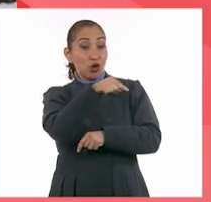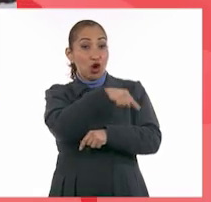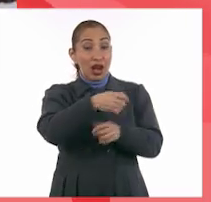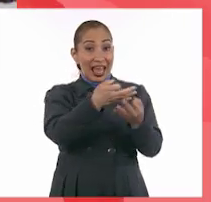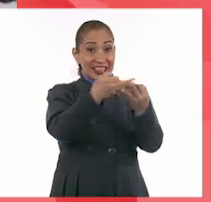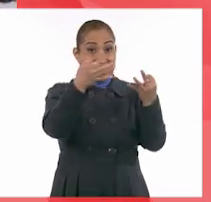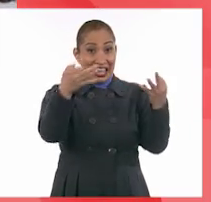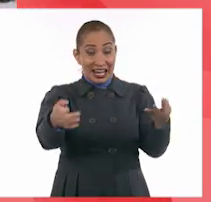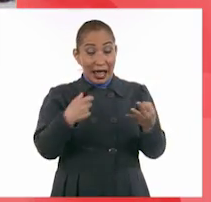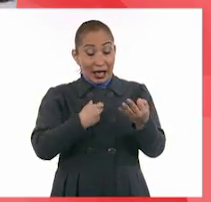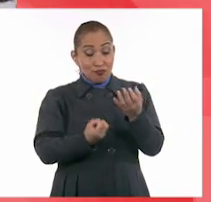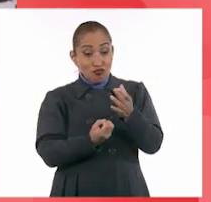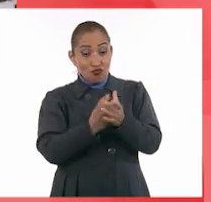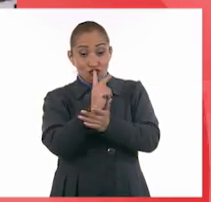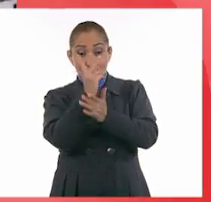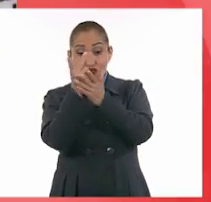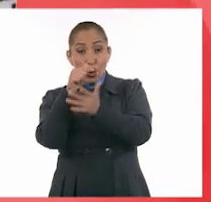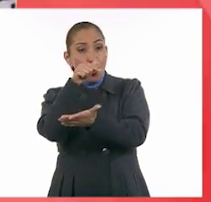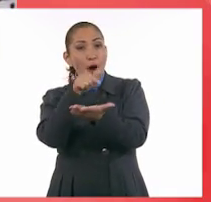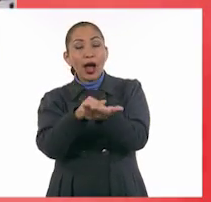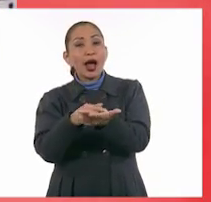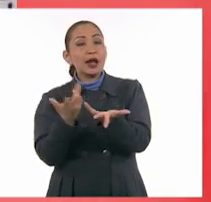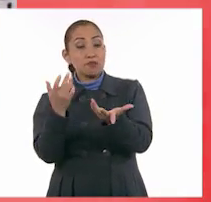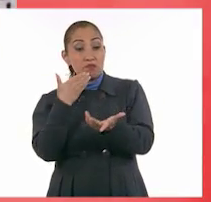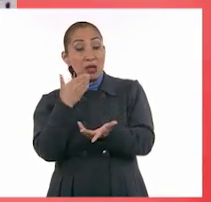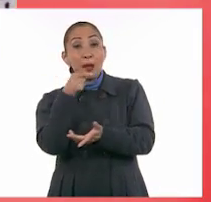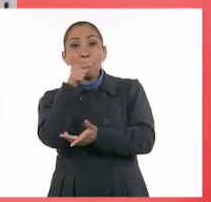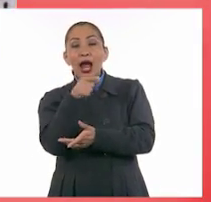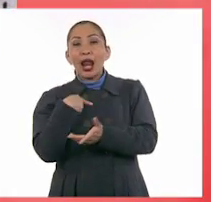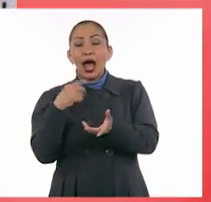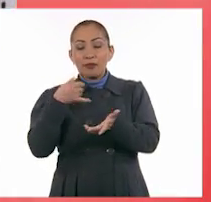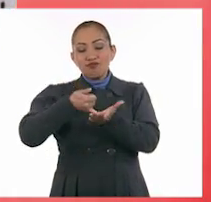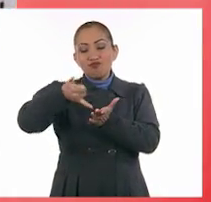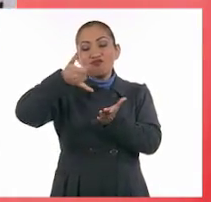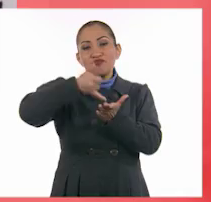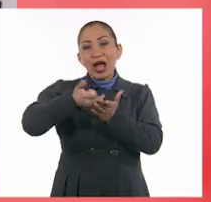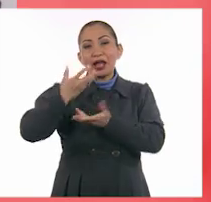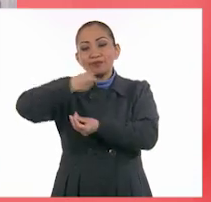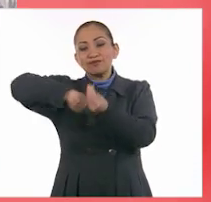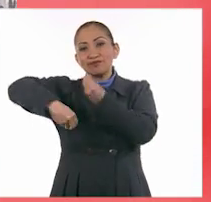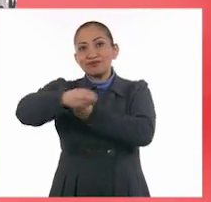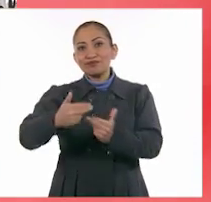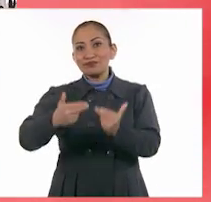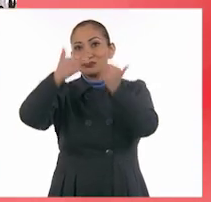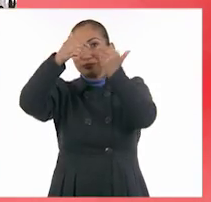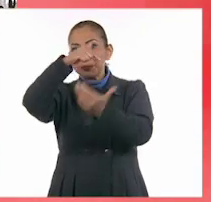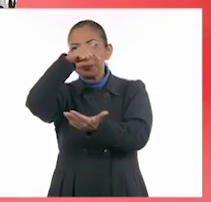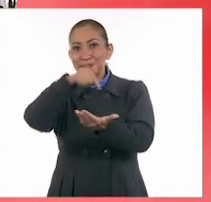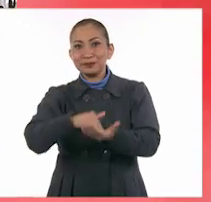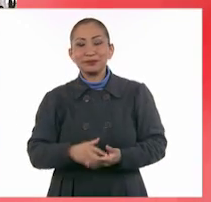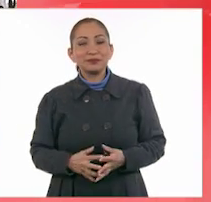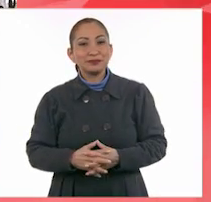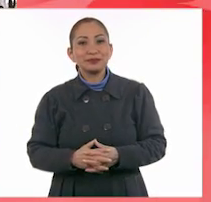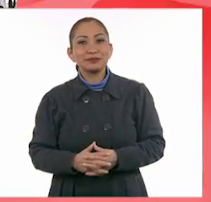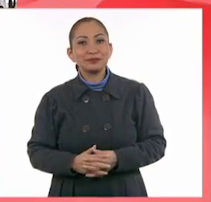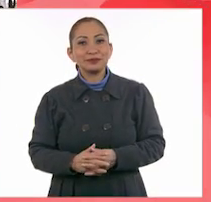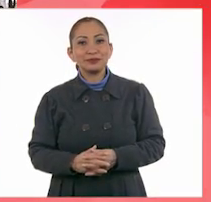las tierras fértiles de la zona eran propicias para el cultivo y la economía local.